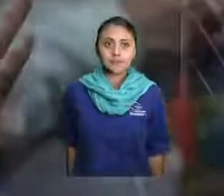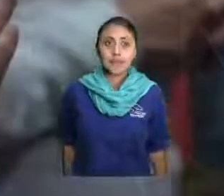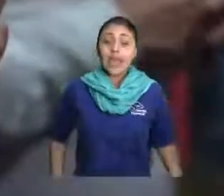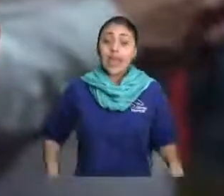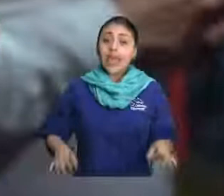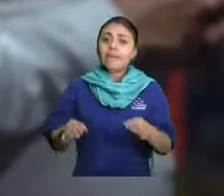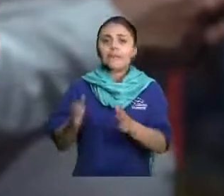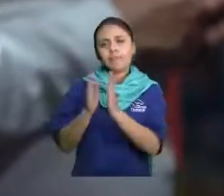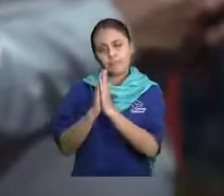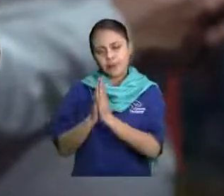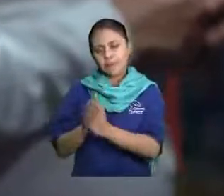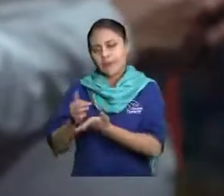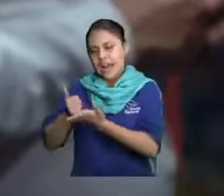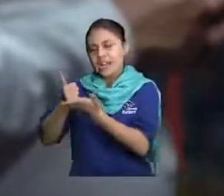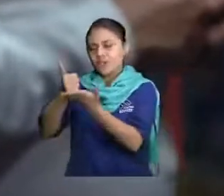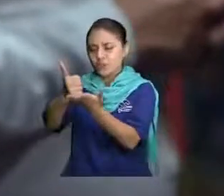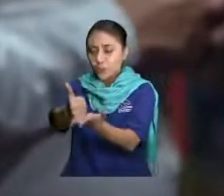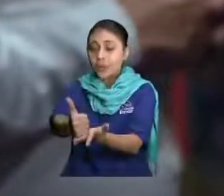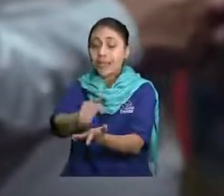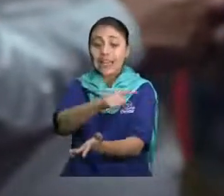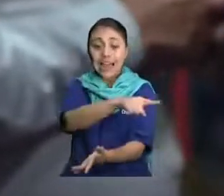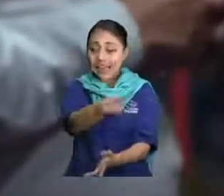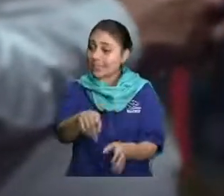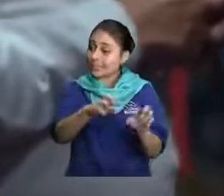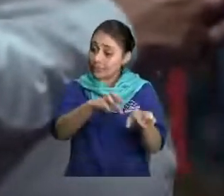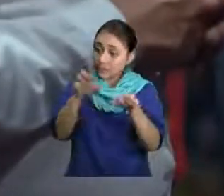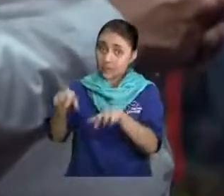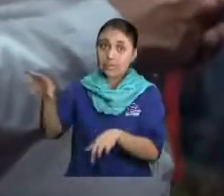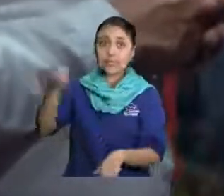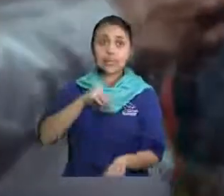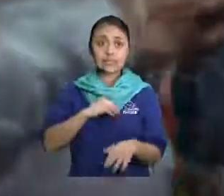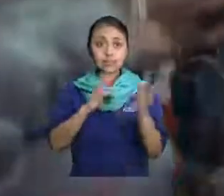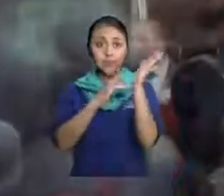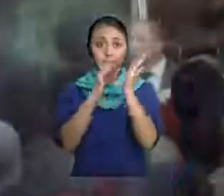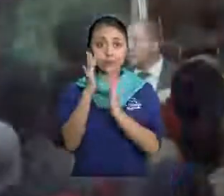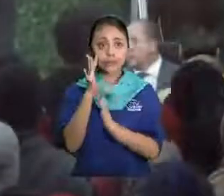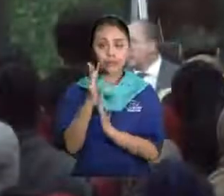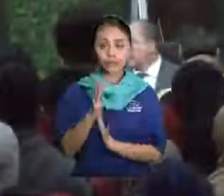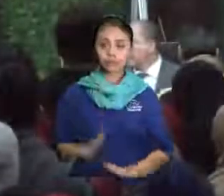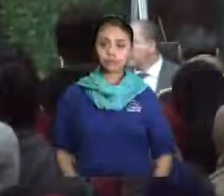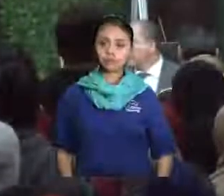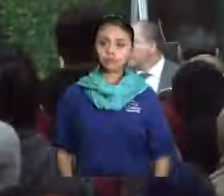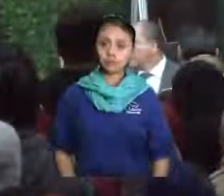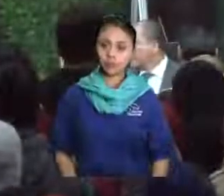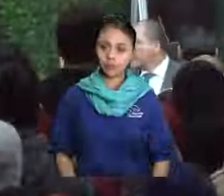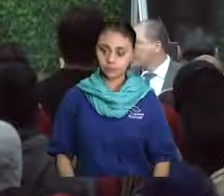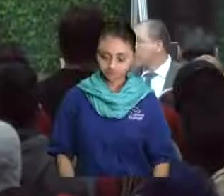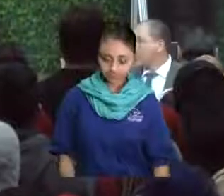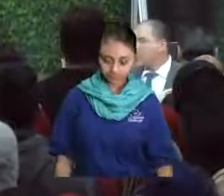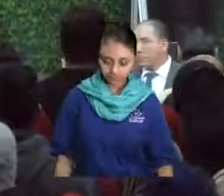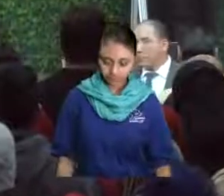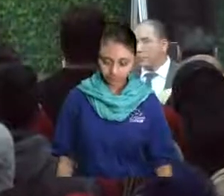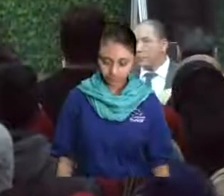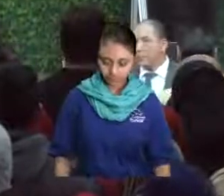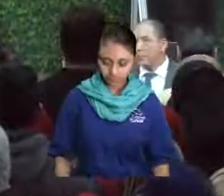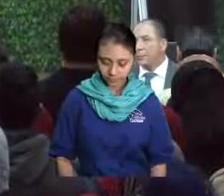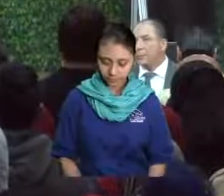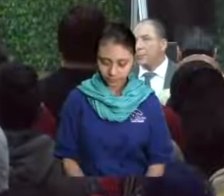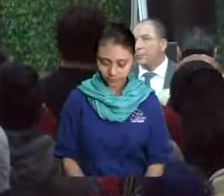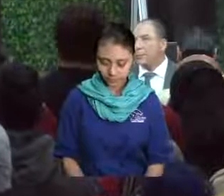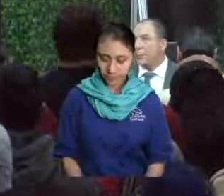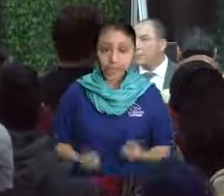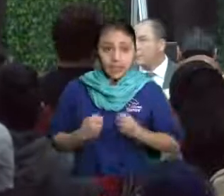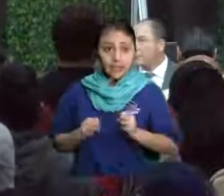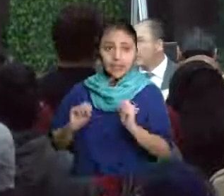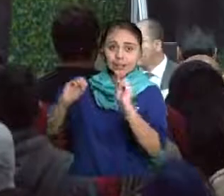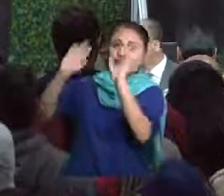Explíquenle, si se quieren arrodillar, lo pueden hacer en las almohadillas. Si quieren quedar de pie también, no hay problema. Pero que rindan su